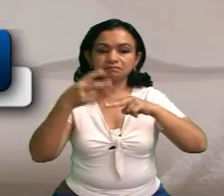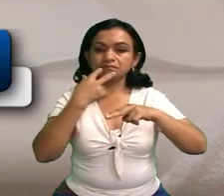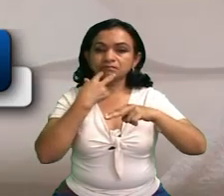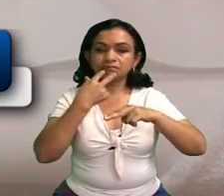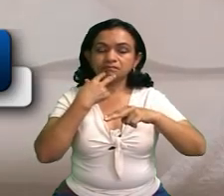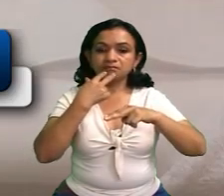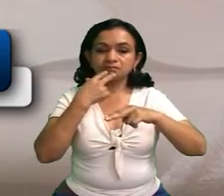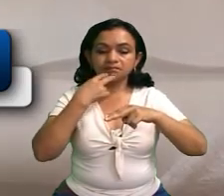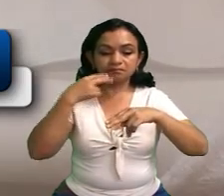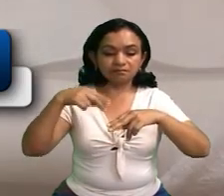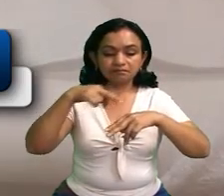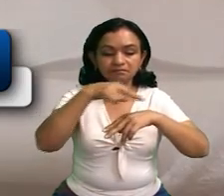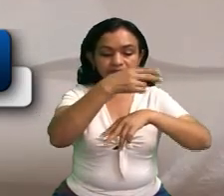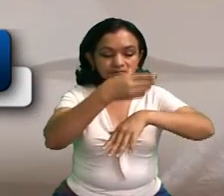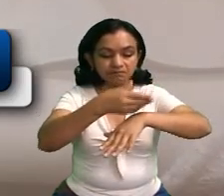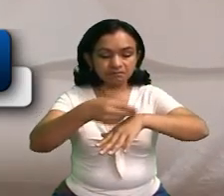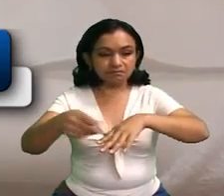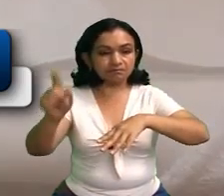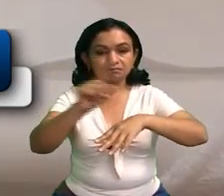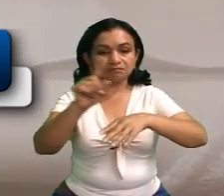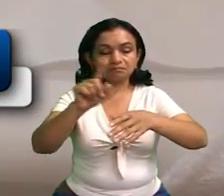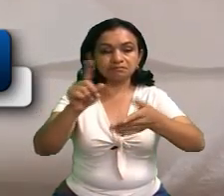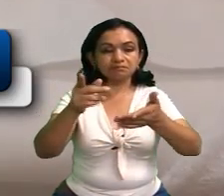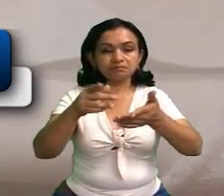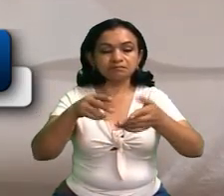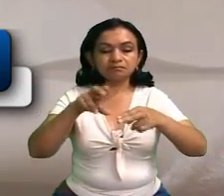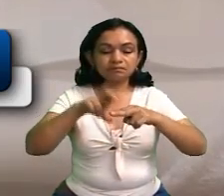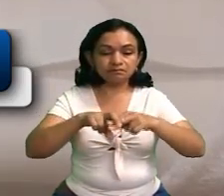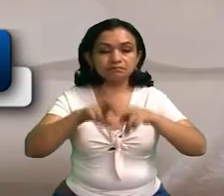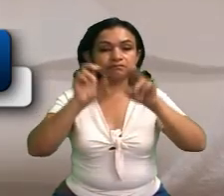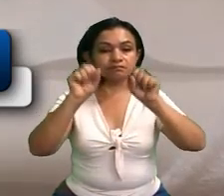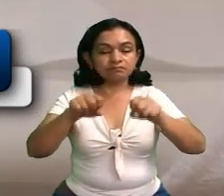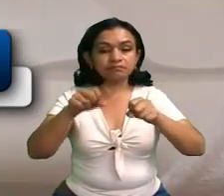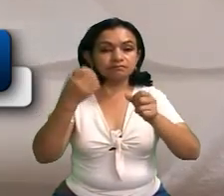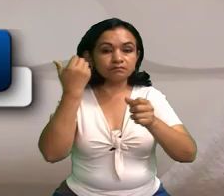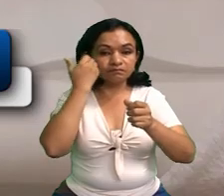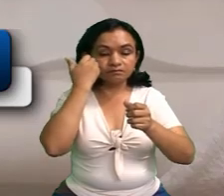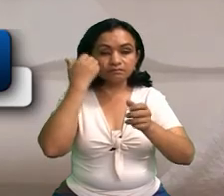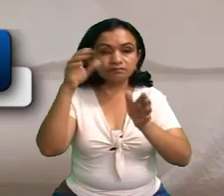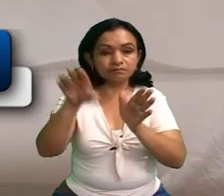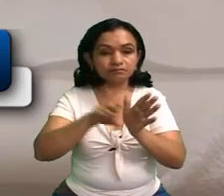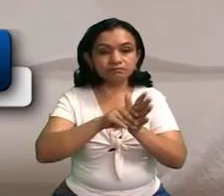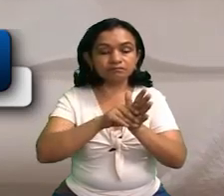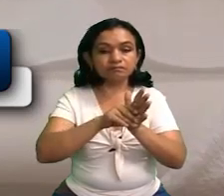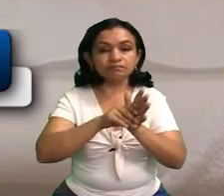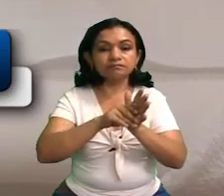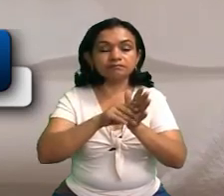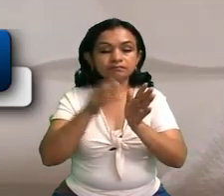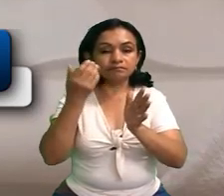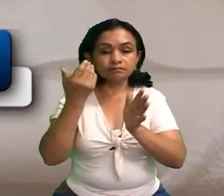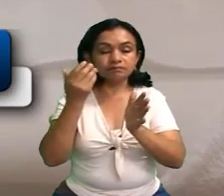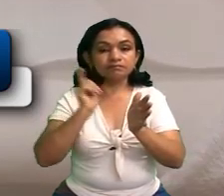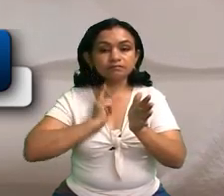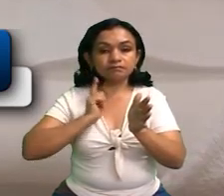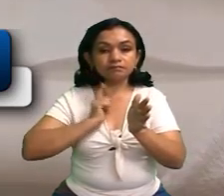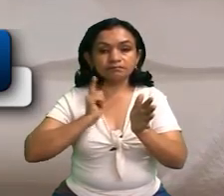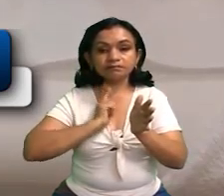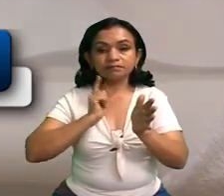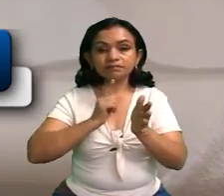esa circulación adecuada y por consiguiente vamos a ser más propenso a presentar celulitis. Ahora, en cuanto